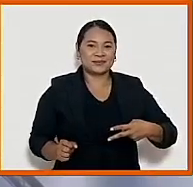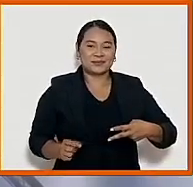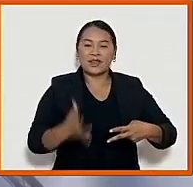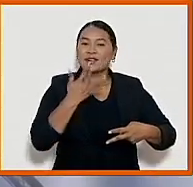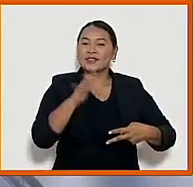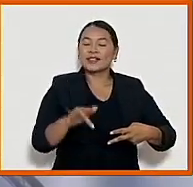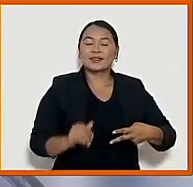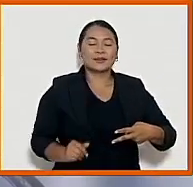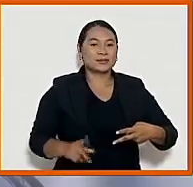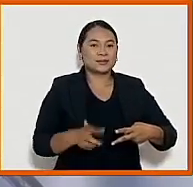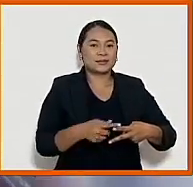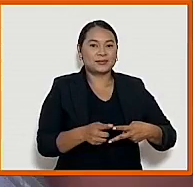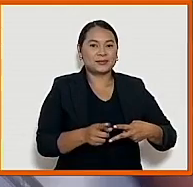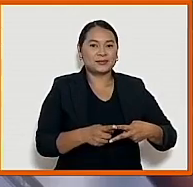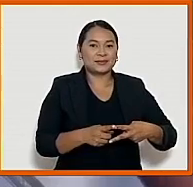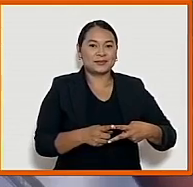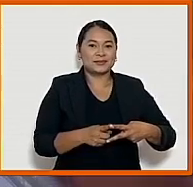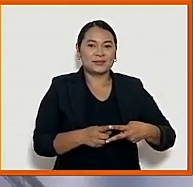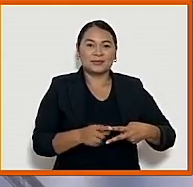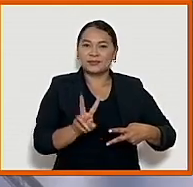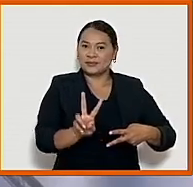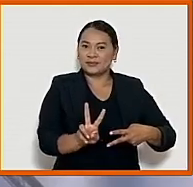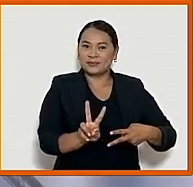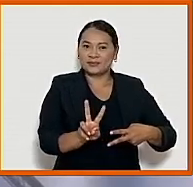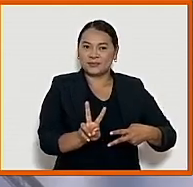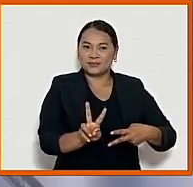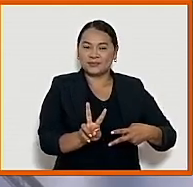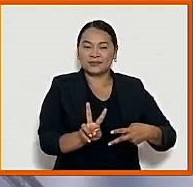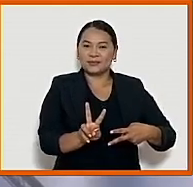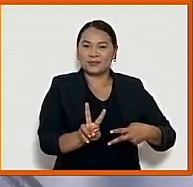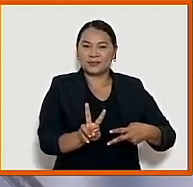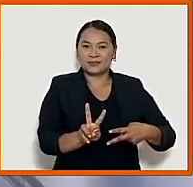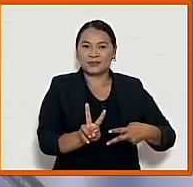Suerte. Tu primer dígito es... El 2. Segundo dígito.